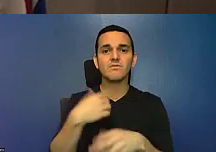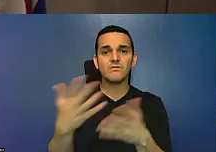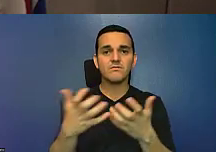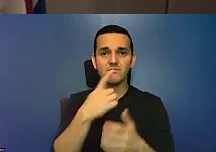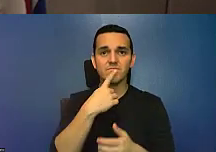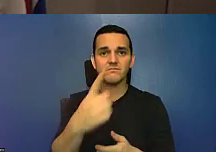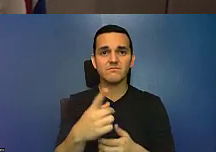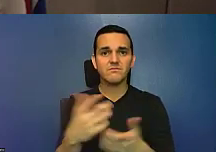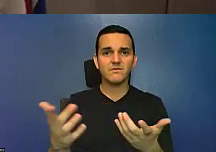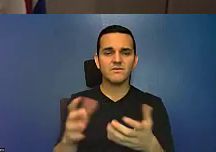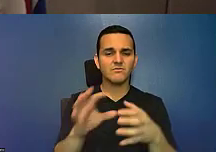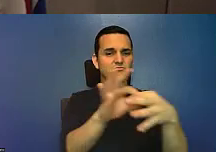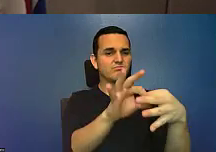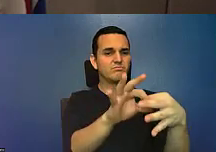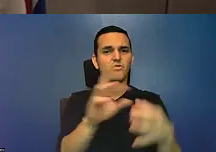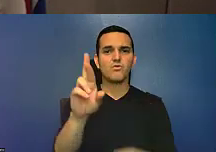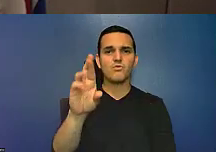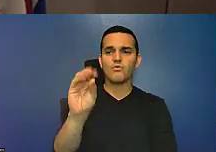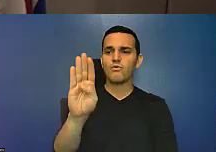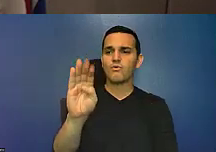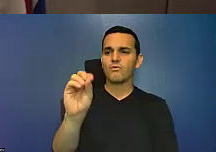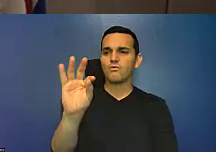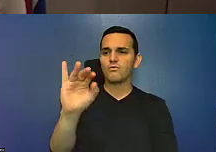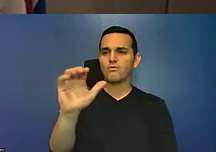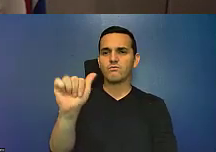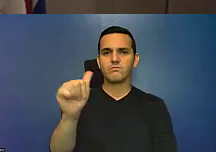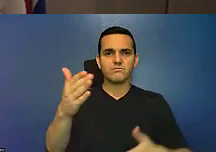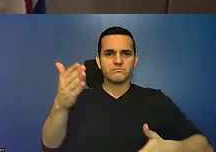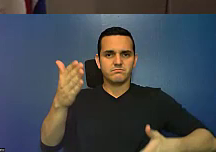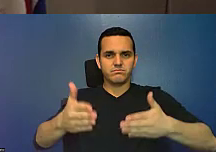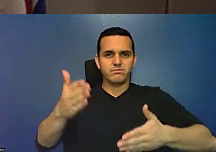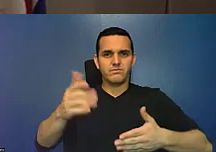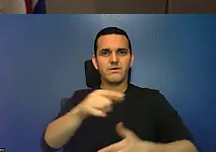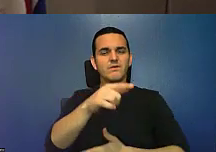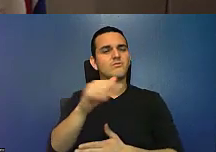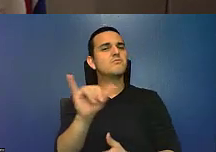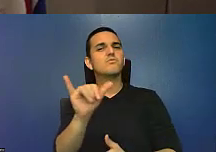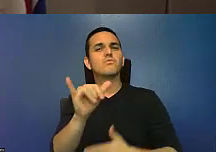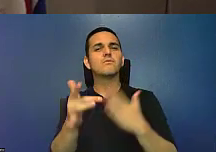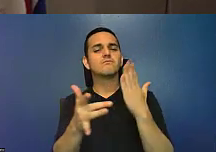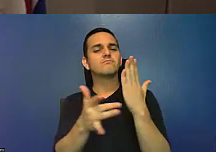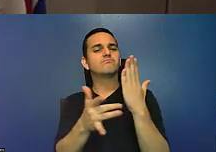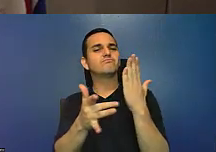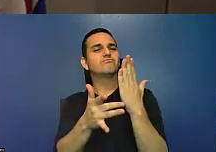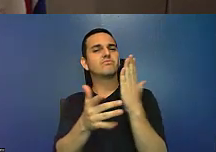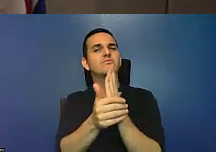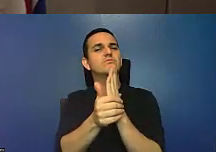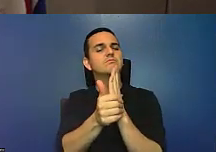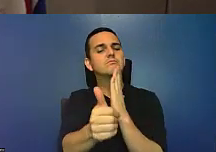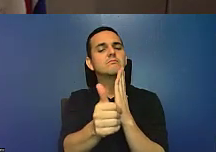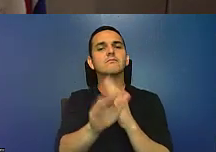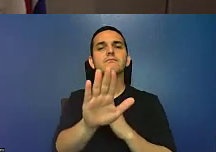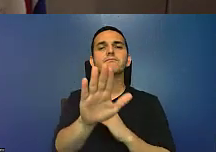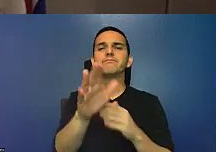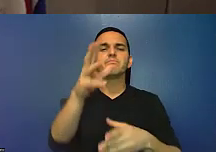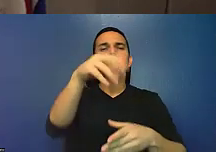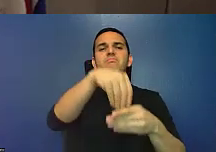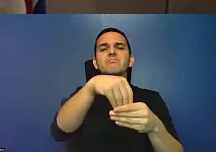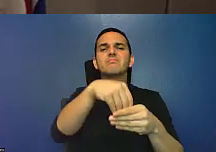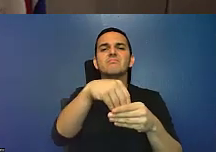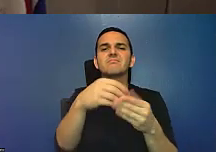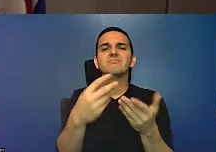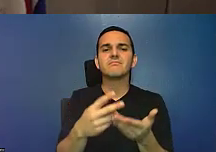hablar un poco sobre la robótica. Si bien la robótica es una técnica en sí misma, consiste en